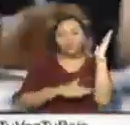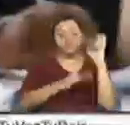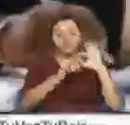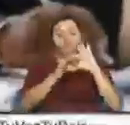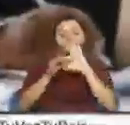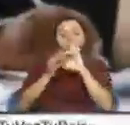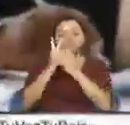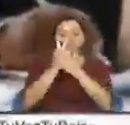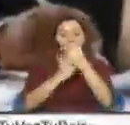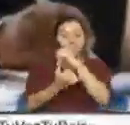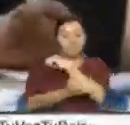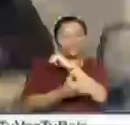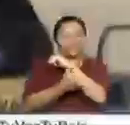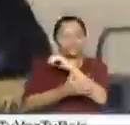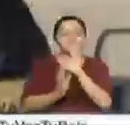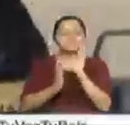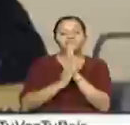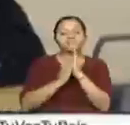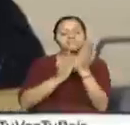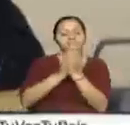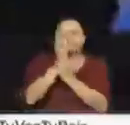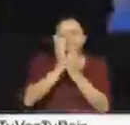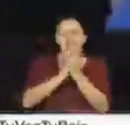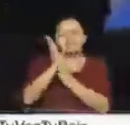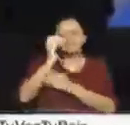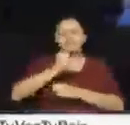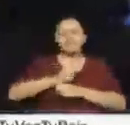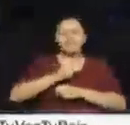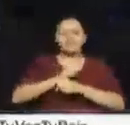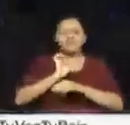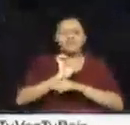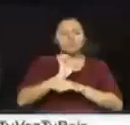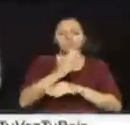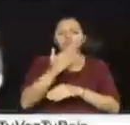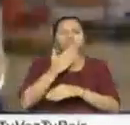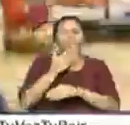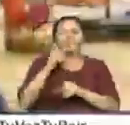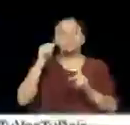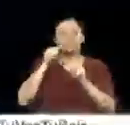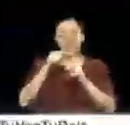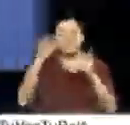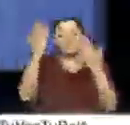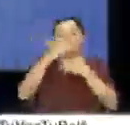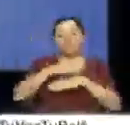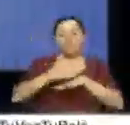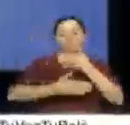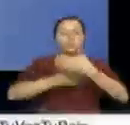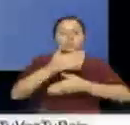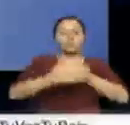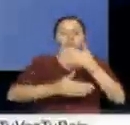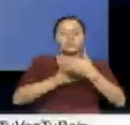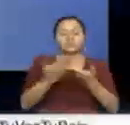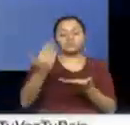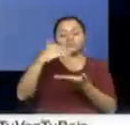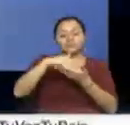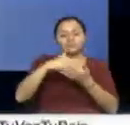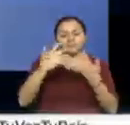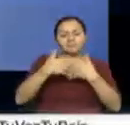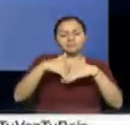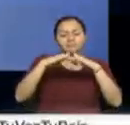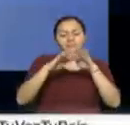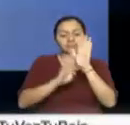cooperación binacional. Los ejes de trabajo de Ecuador durante su mandato serán la culminación del proceso de reingeniería del